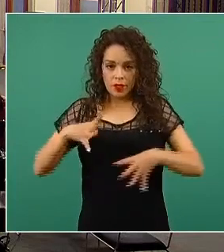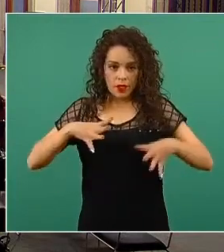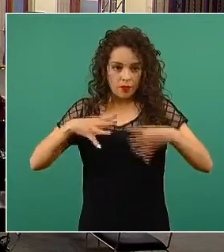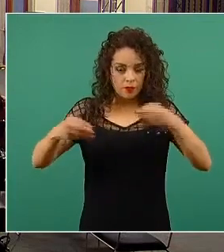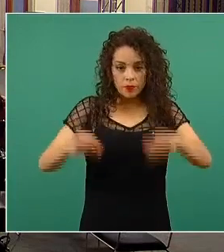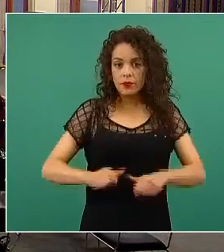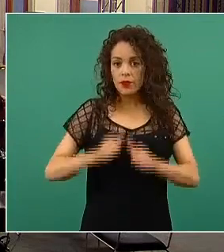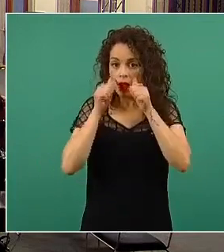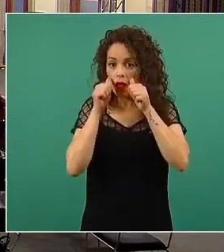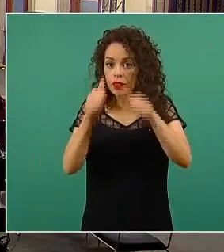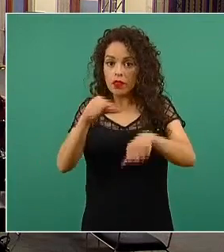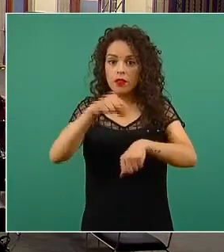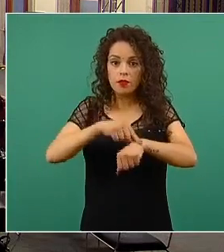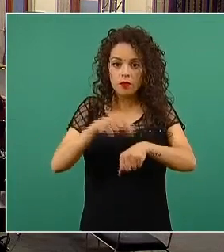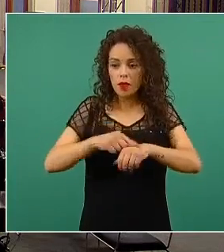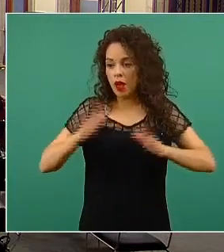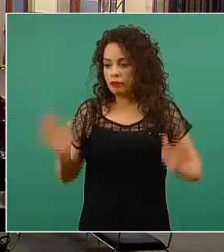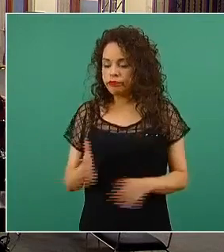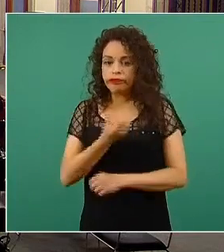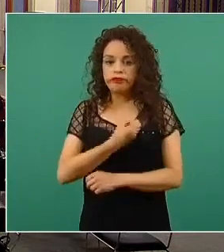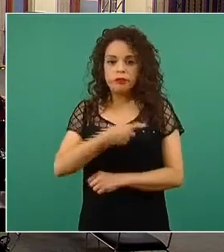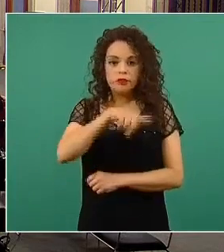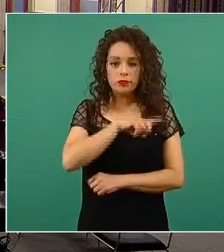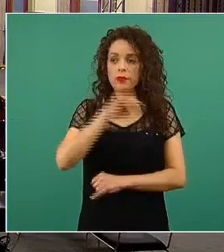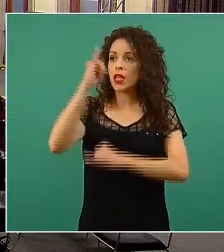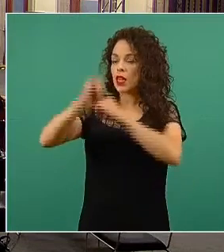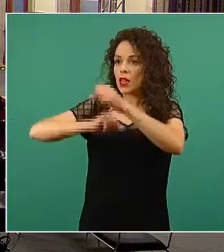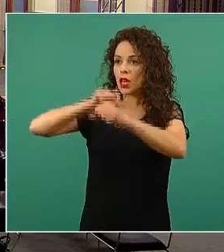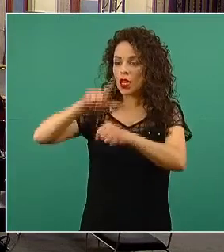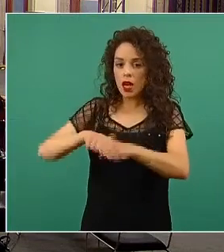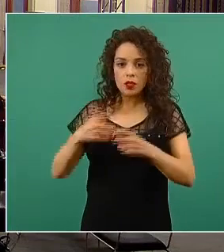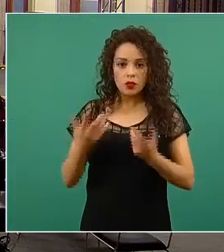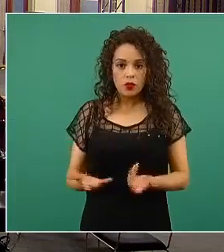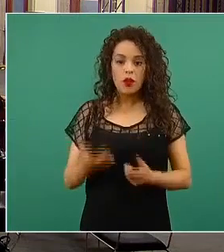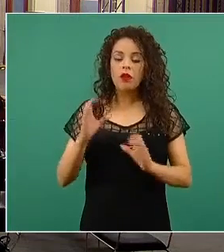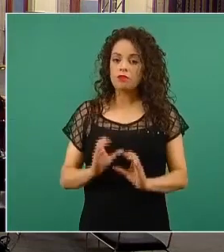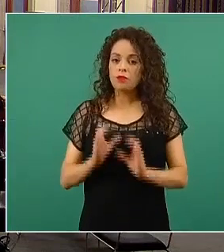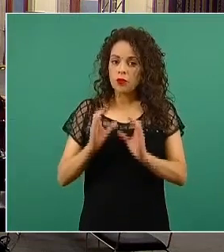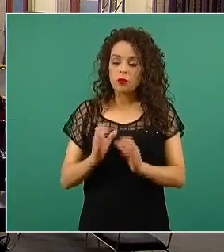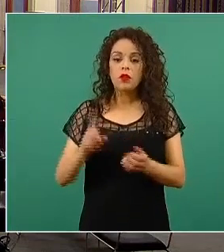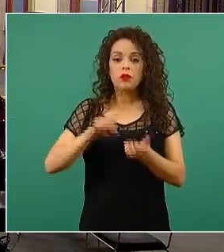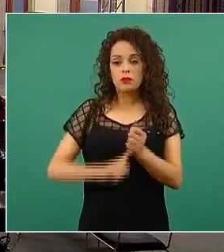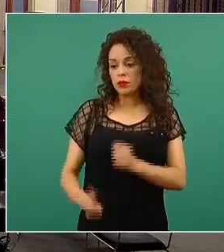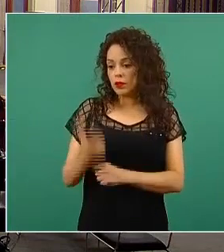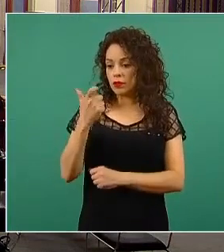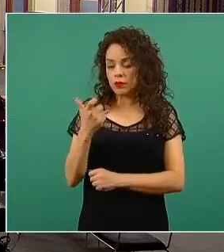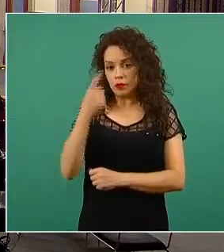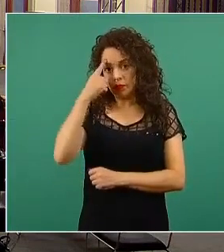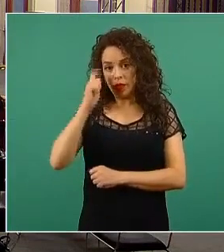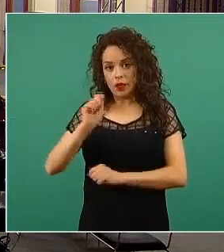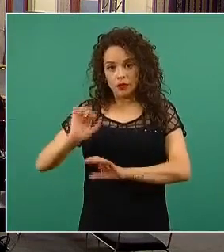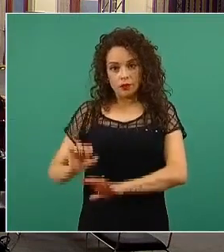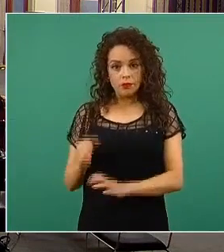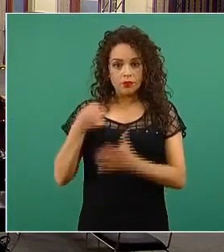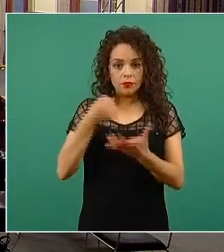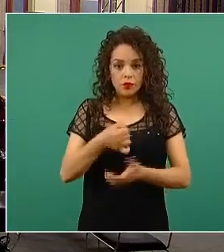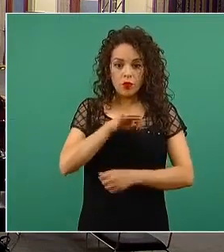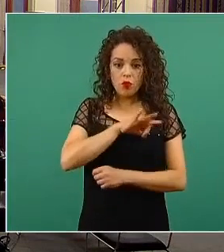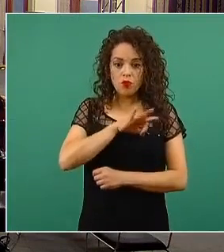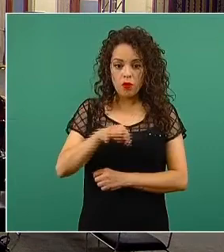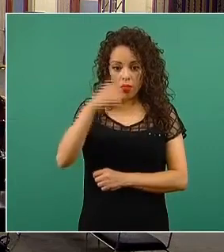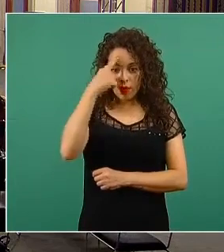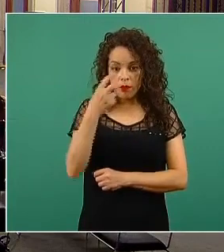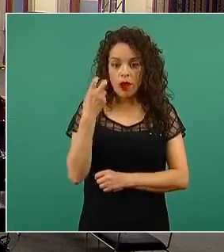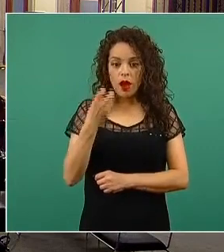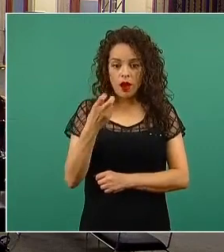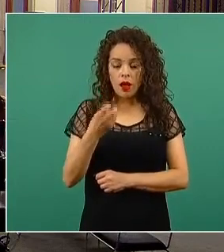atención médica, promoción de la salud, sanidad internacional, el componente administrativo financiero para poder dar viabilidad de este